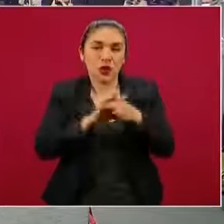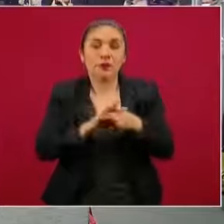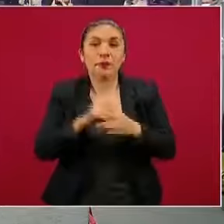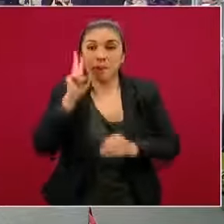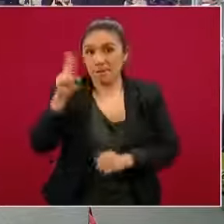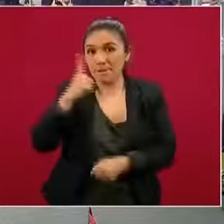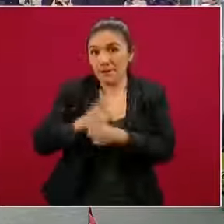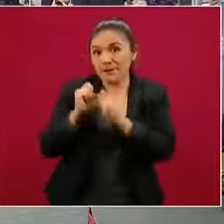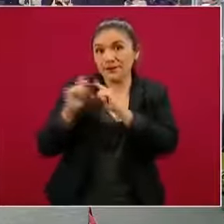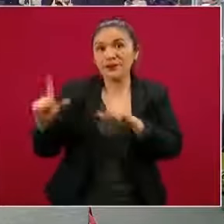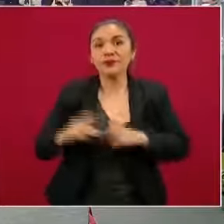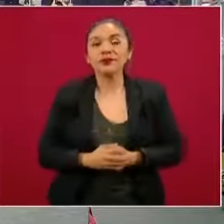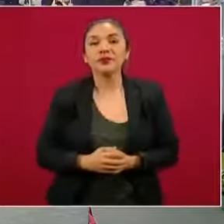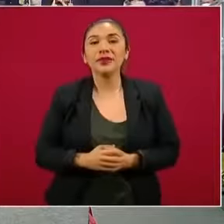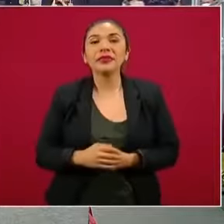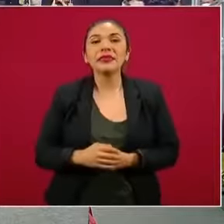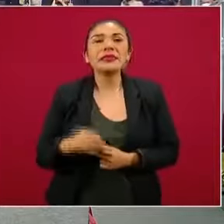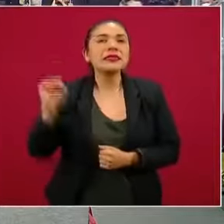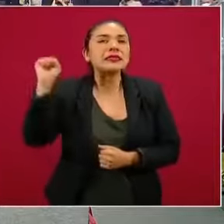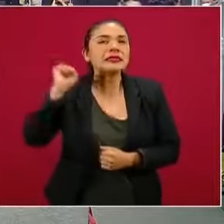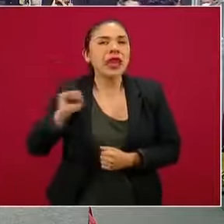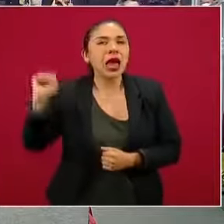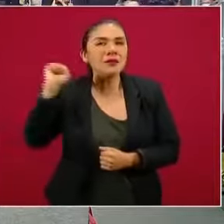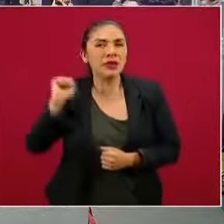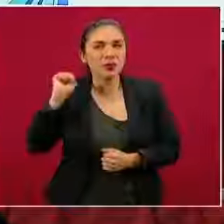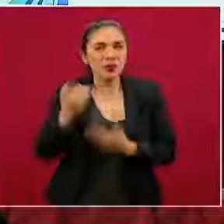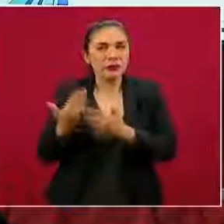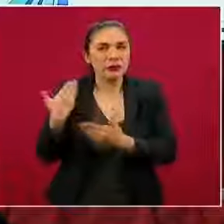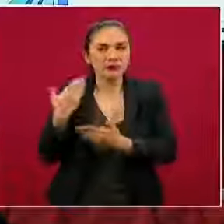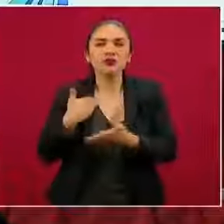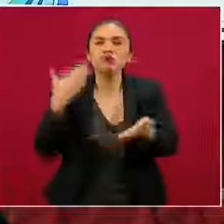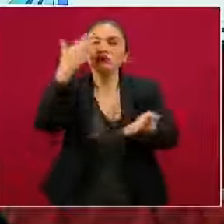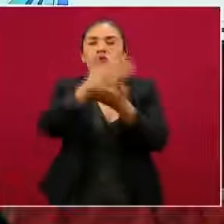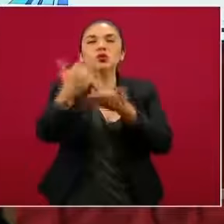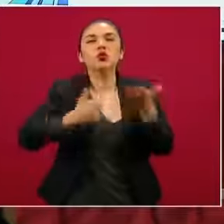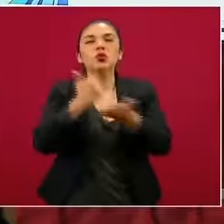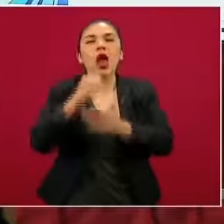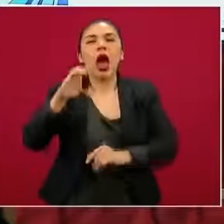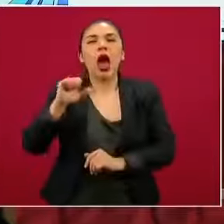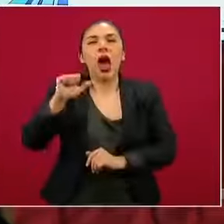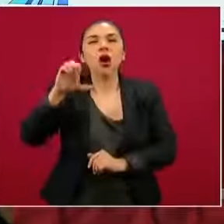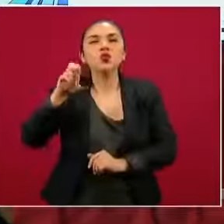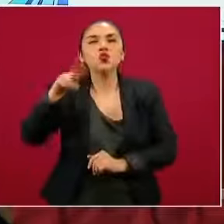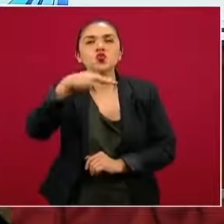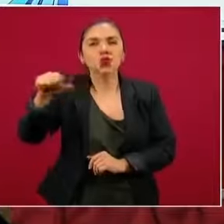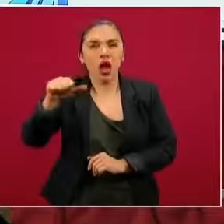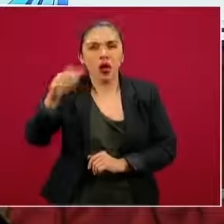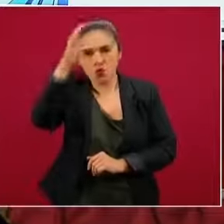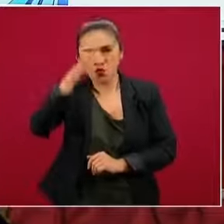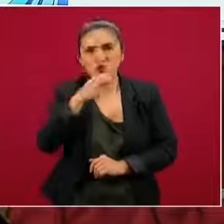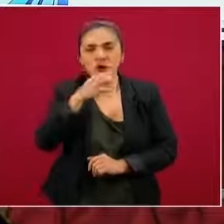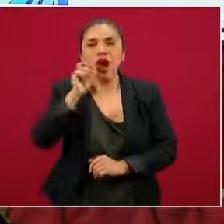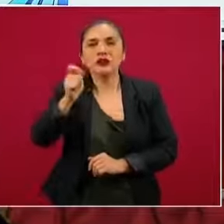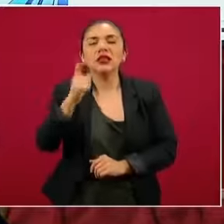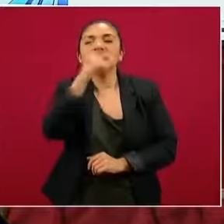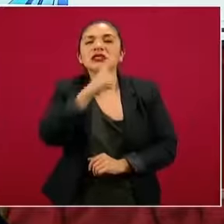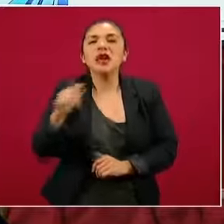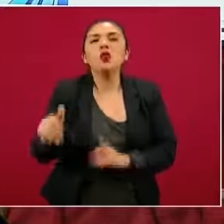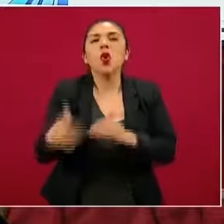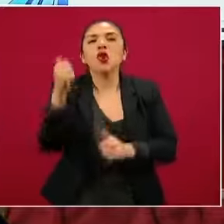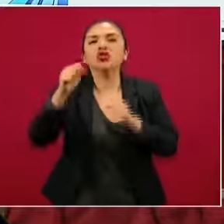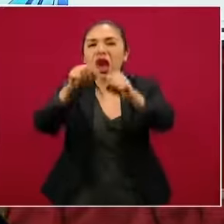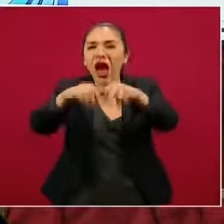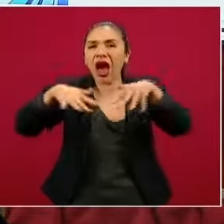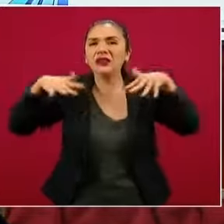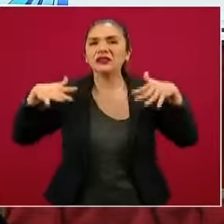pasan la primera, el sábado justamente estuvimos en Ciudad Acuña, en Coahuila, en la 111 Asamblea